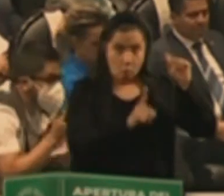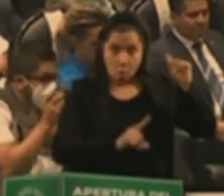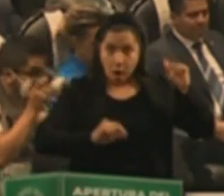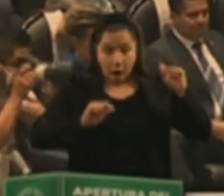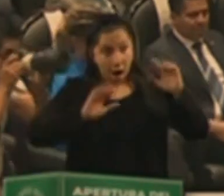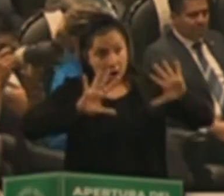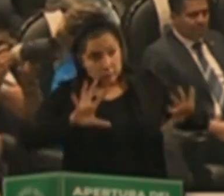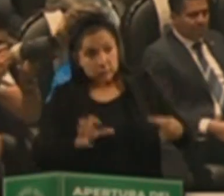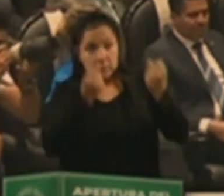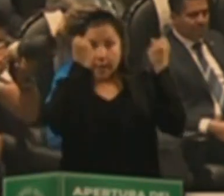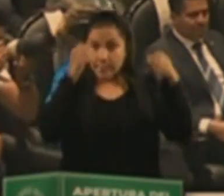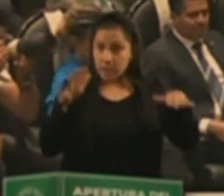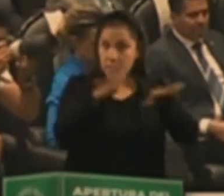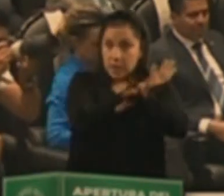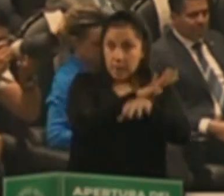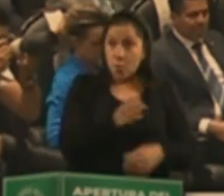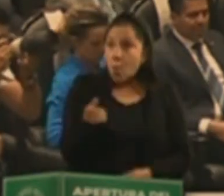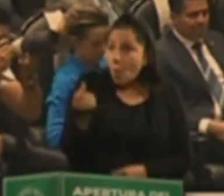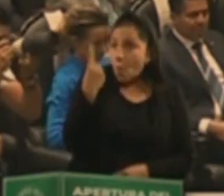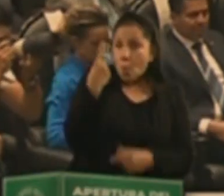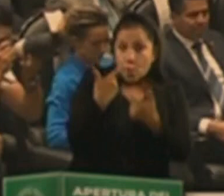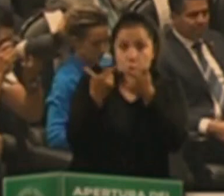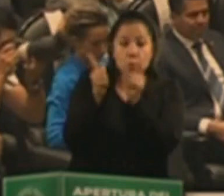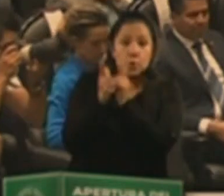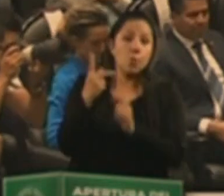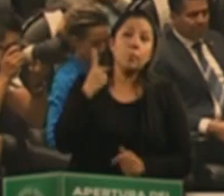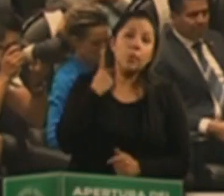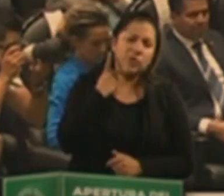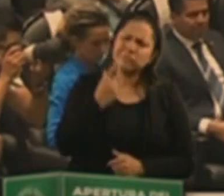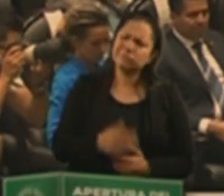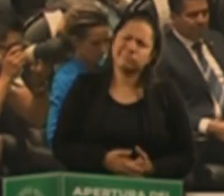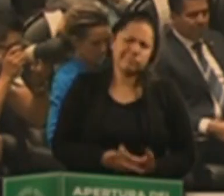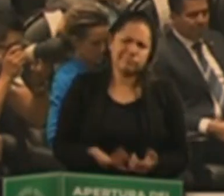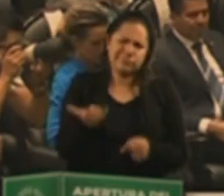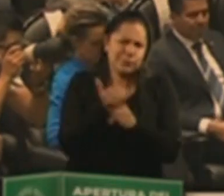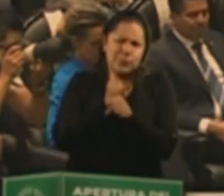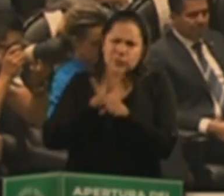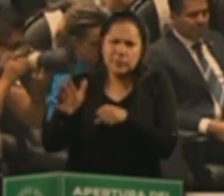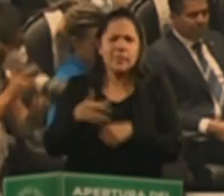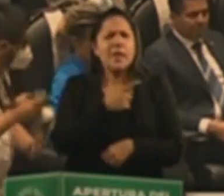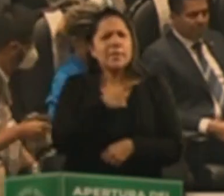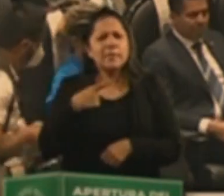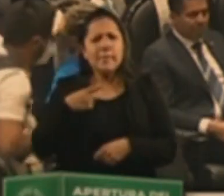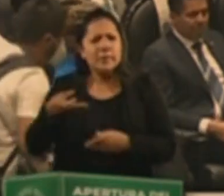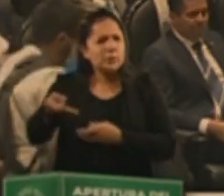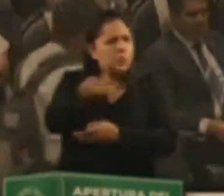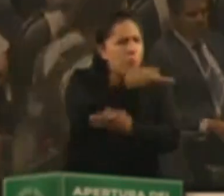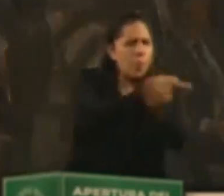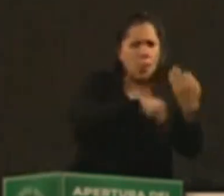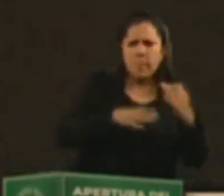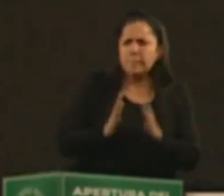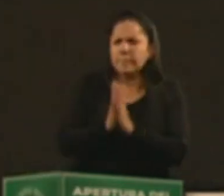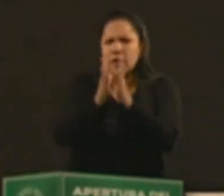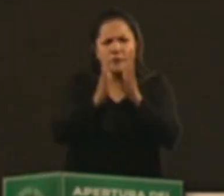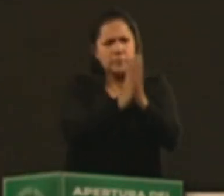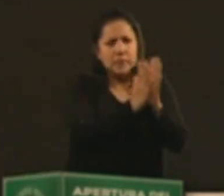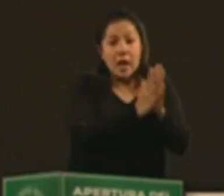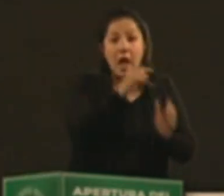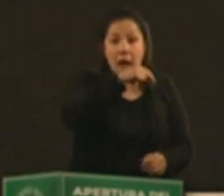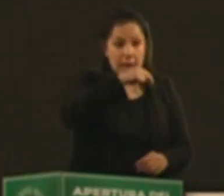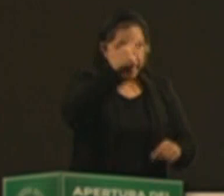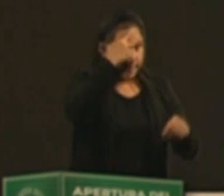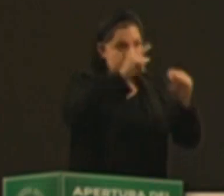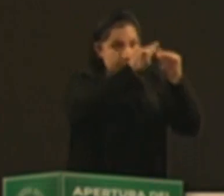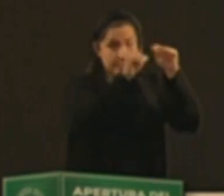este país lo vamos a salvar entre todas y entre todos, porque México no es un presidente, México no es un